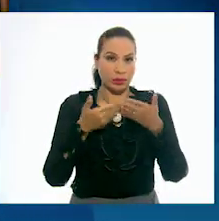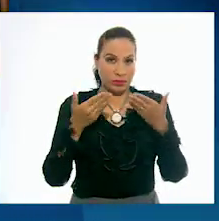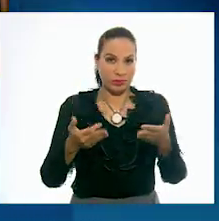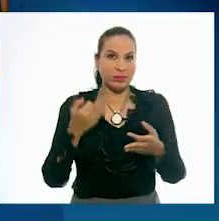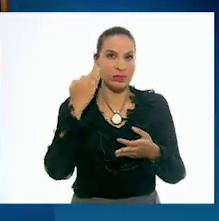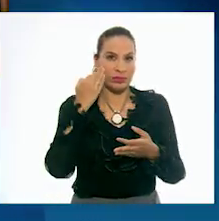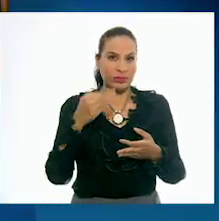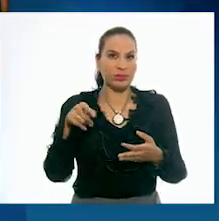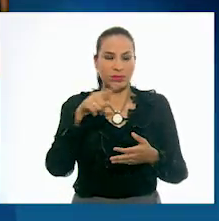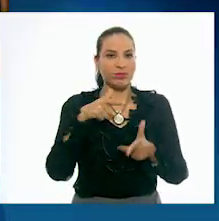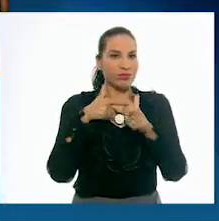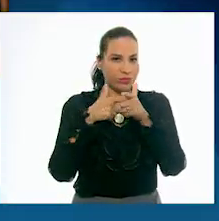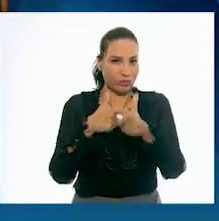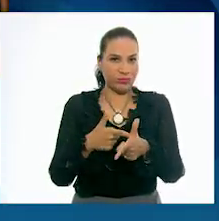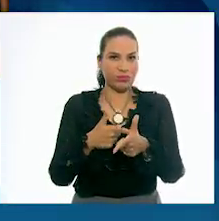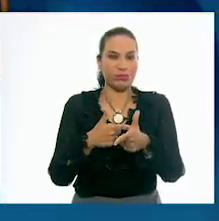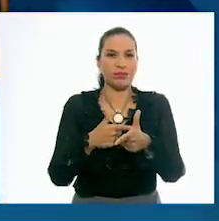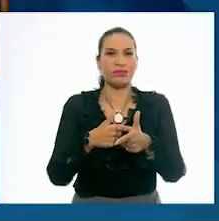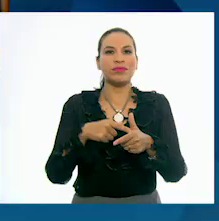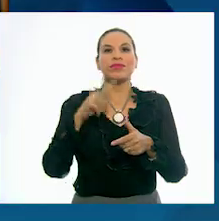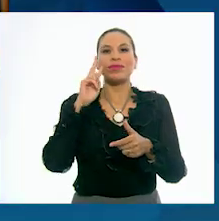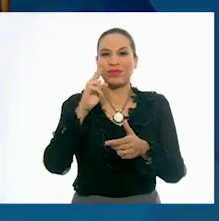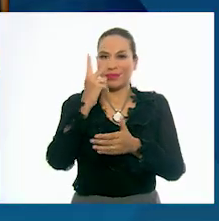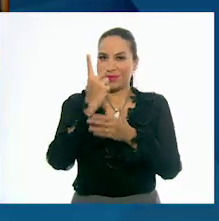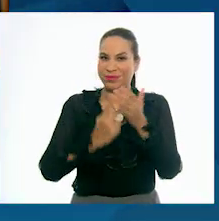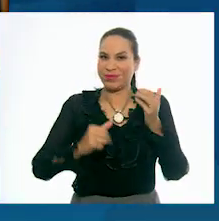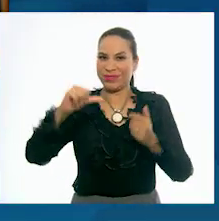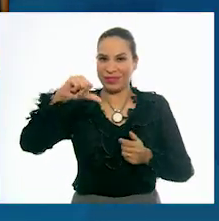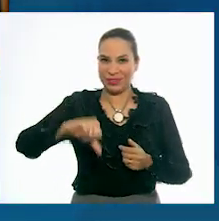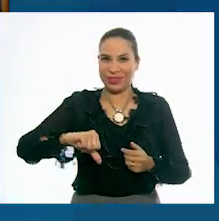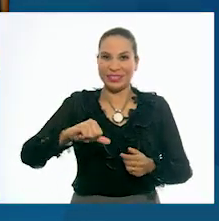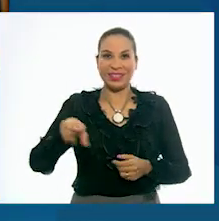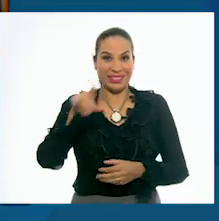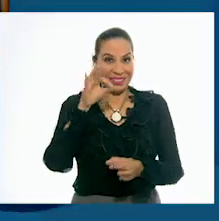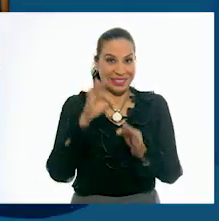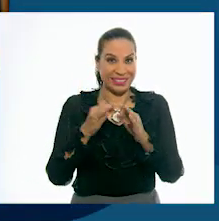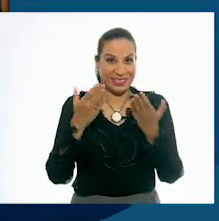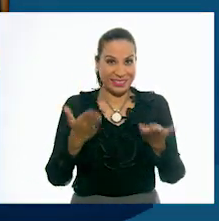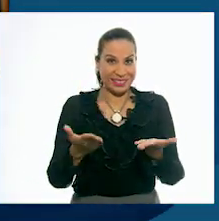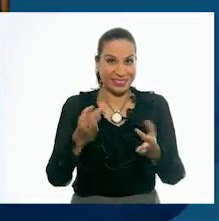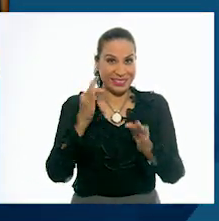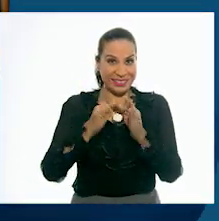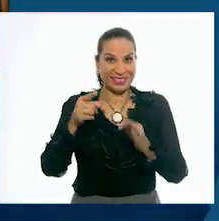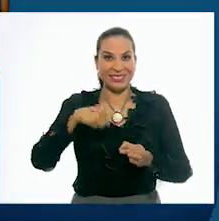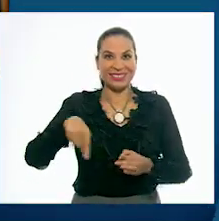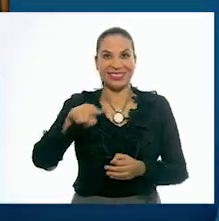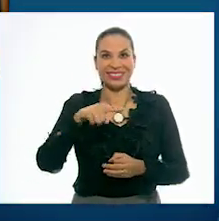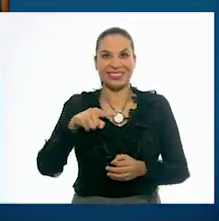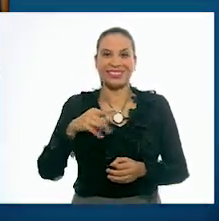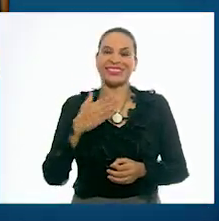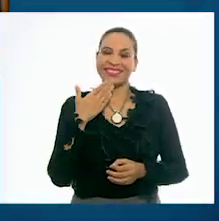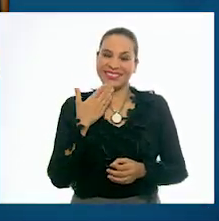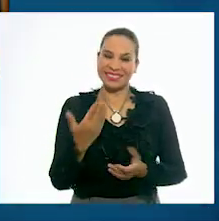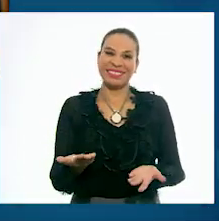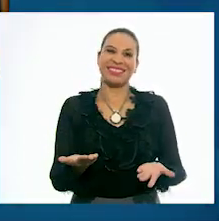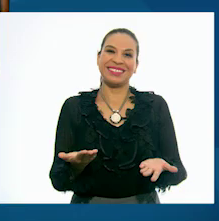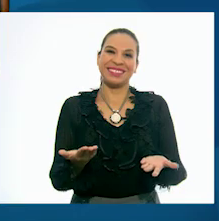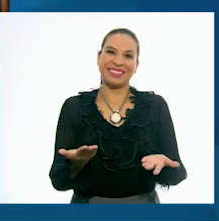es momento de seguir con el programa de hoy. ¿Listas? ¿Listos?